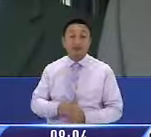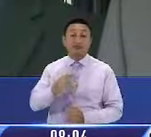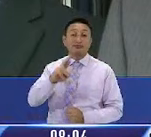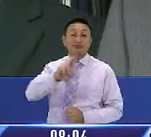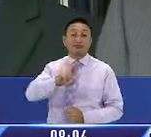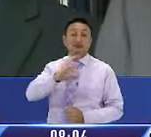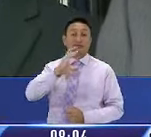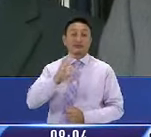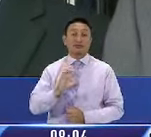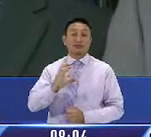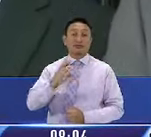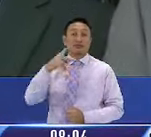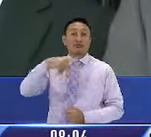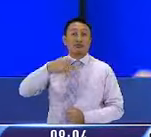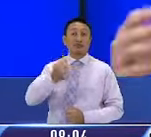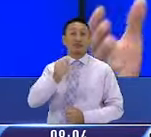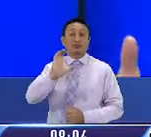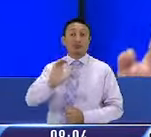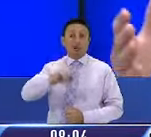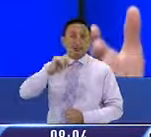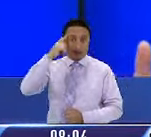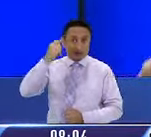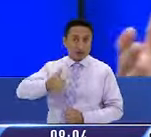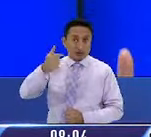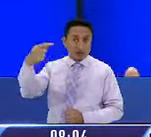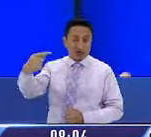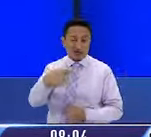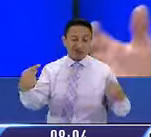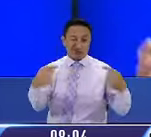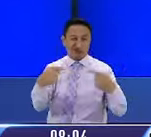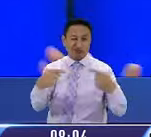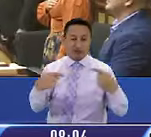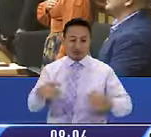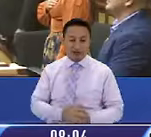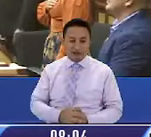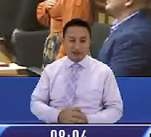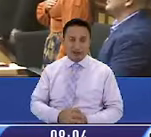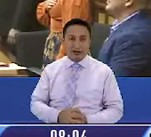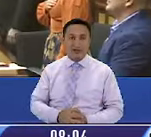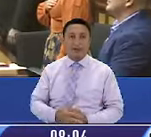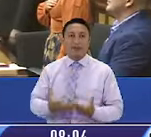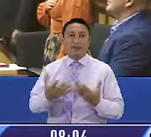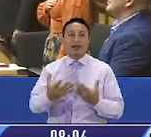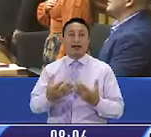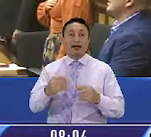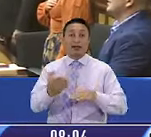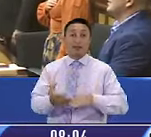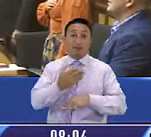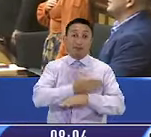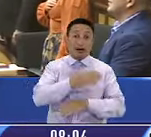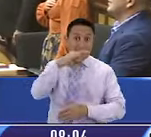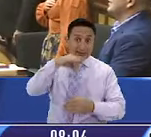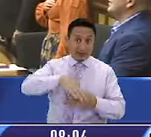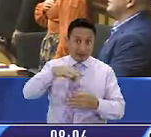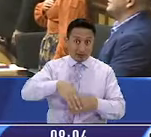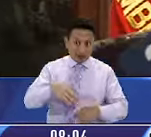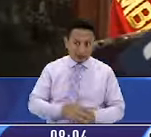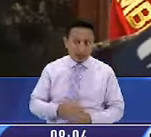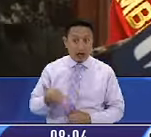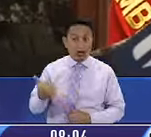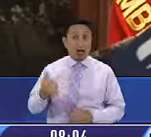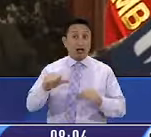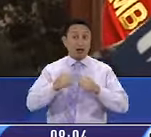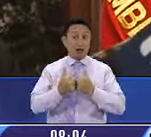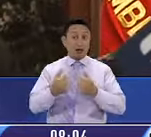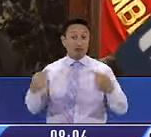Cristiano coinciden en que el gobierno y sus provocaciones buscan encontrar enemigos previo a la campaña electoral. Los